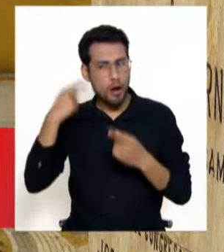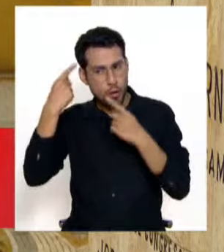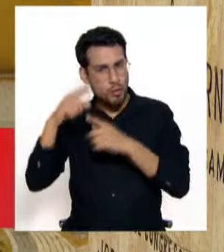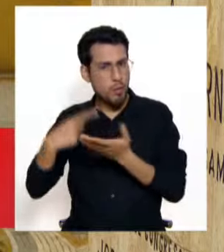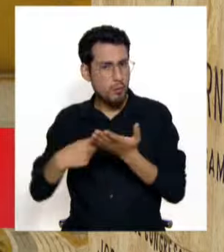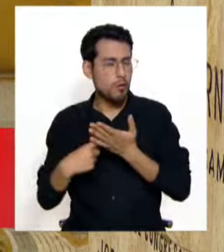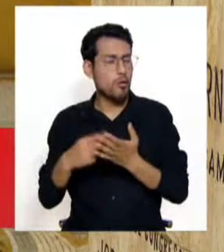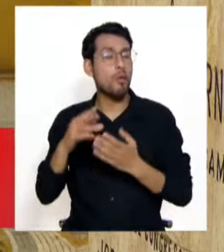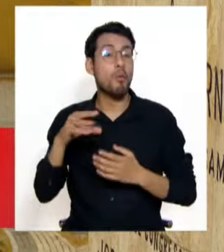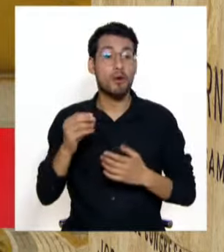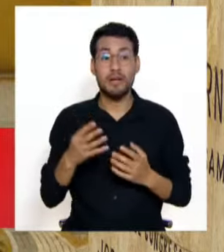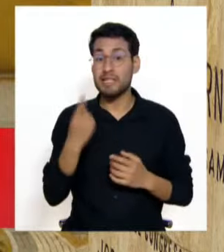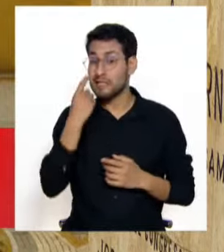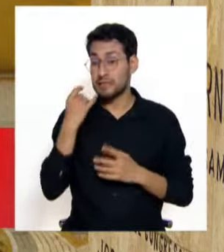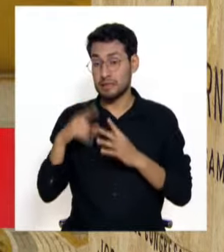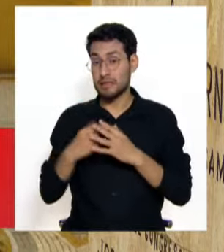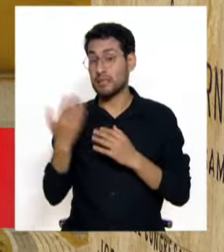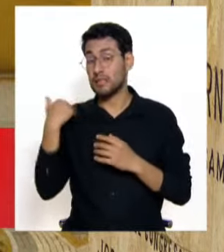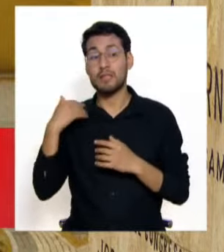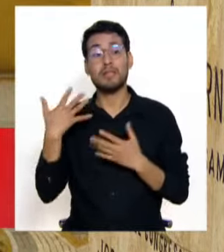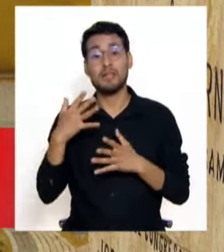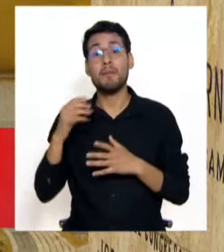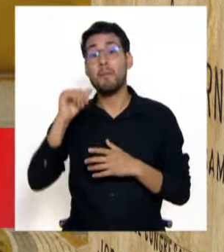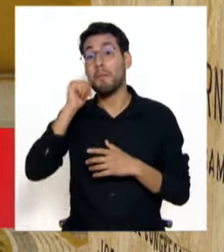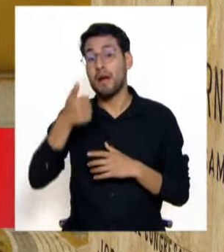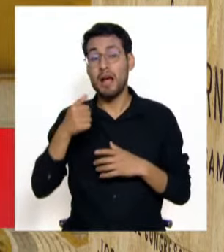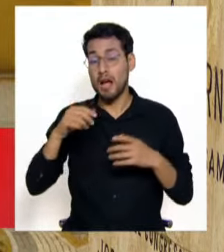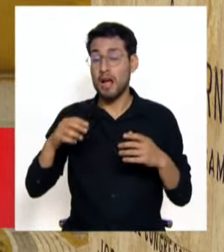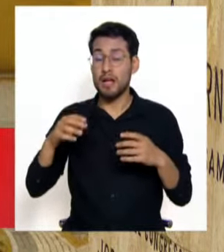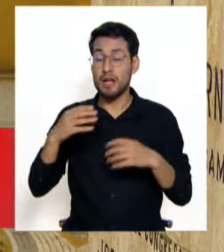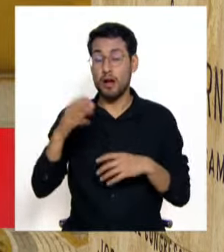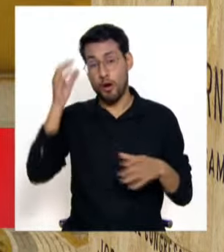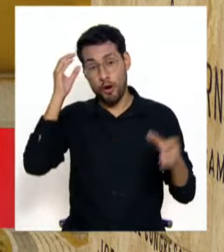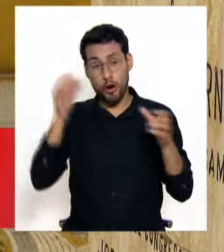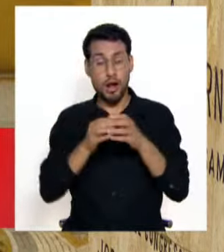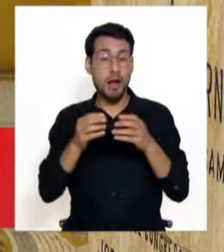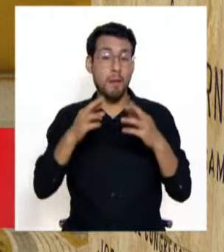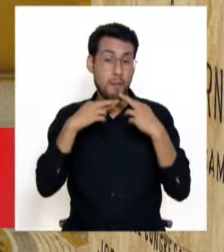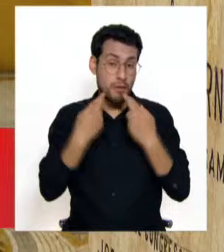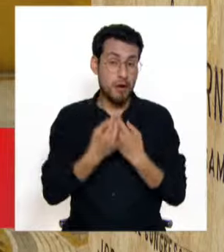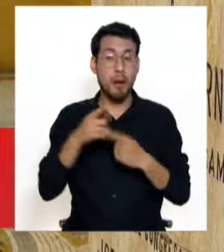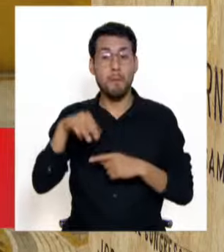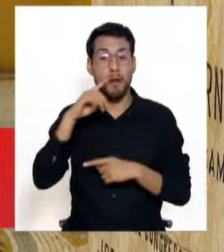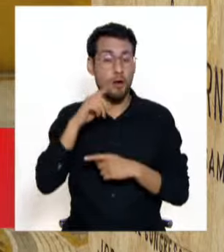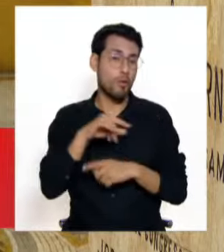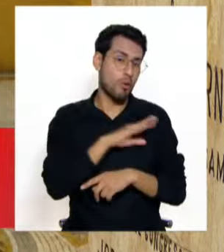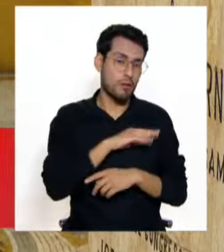ya que ya de inicio sabemos que mañana va a sesionar el pleno y sería miércoles y